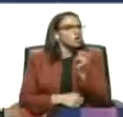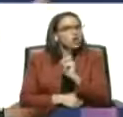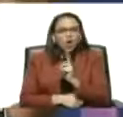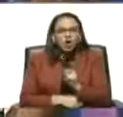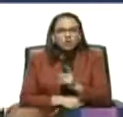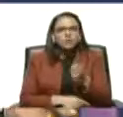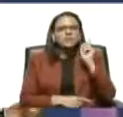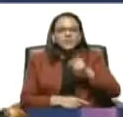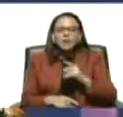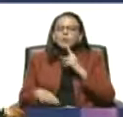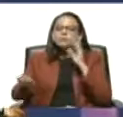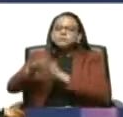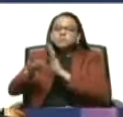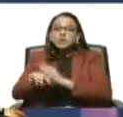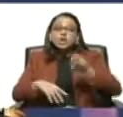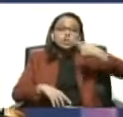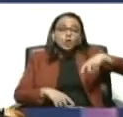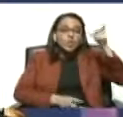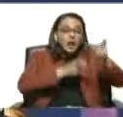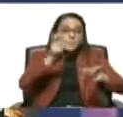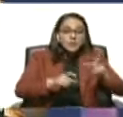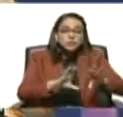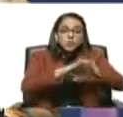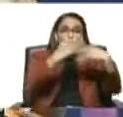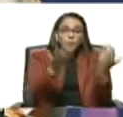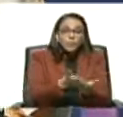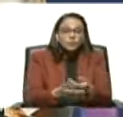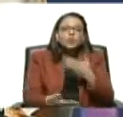un pedido de la humanidad en horas